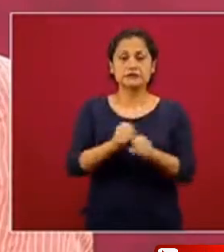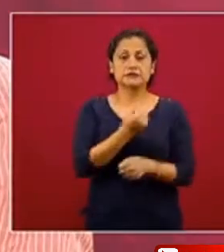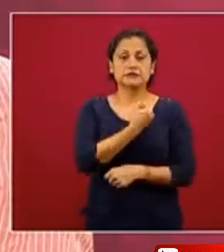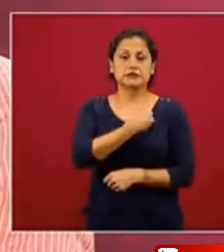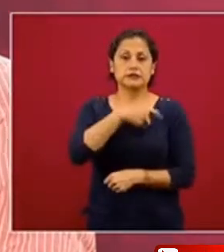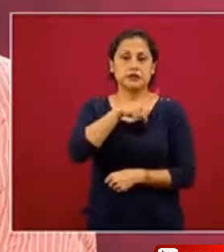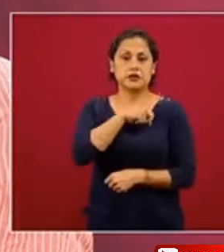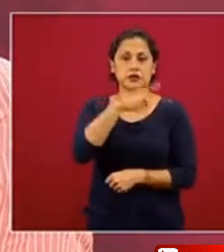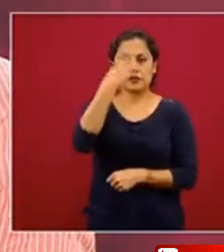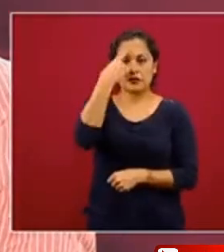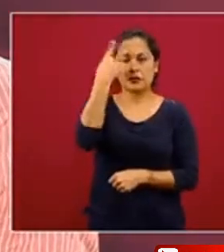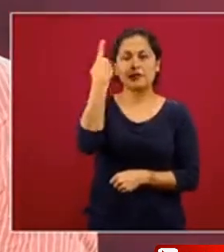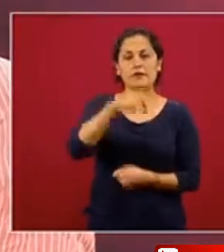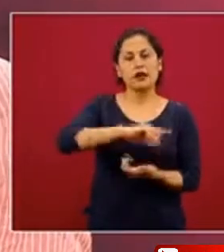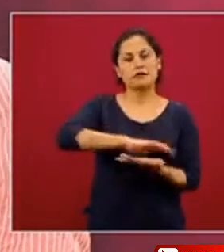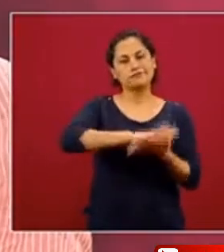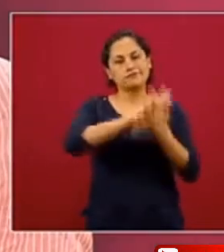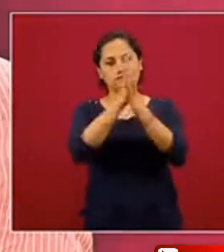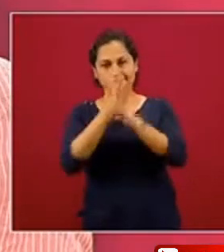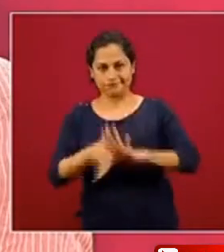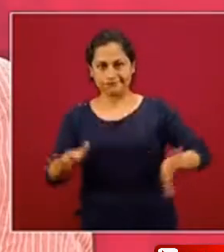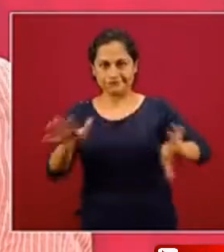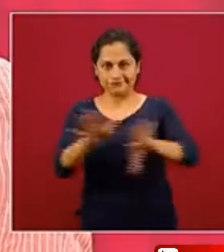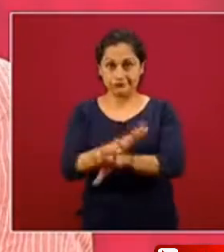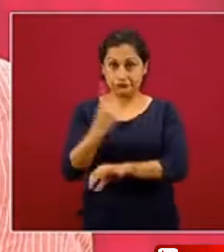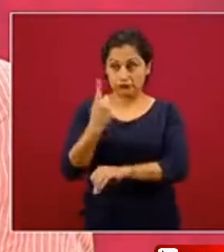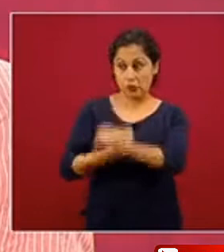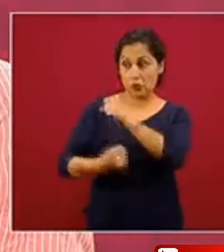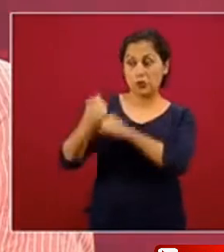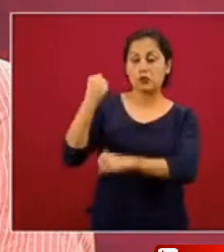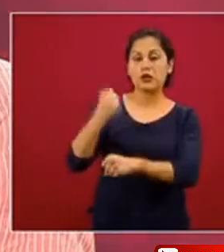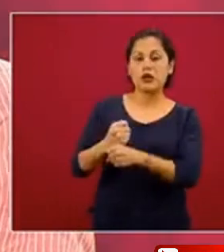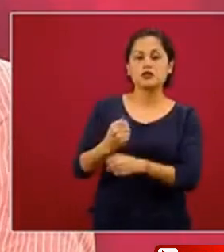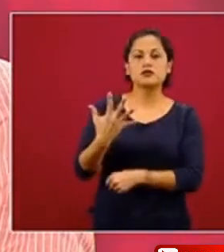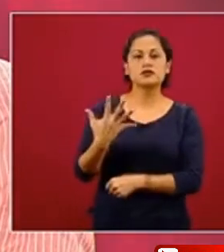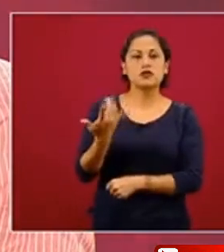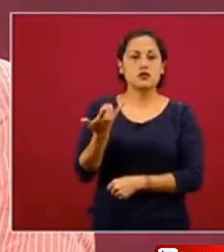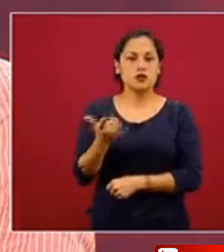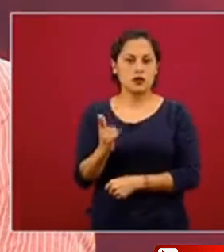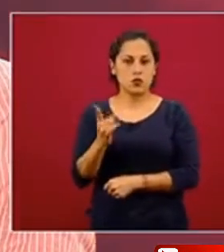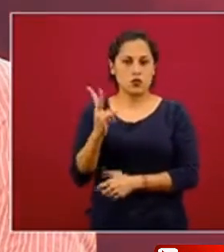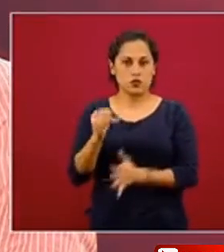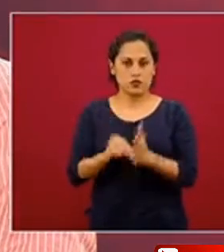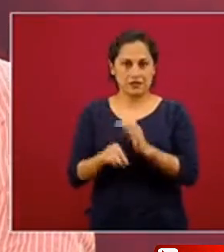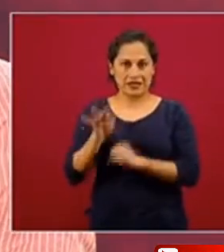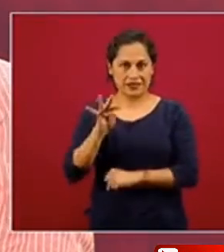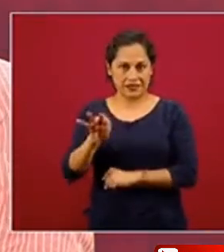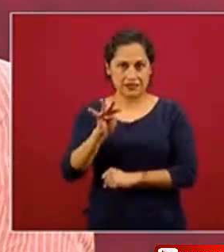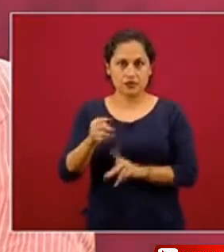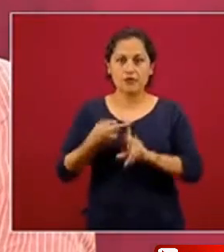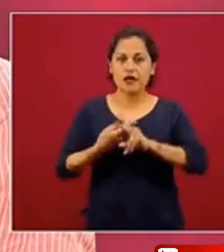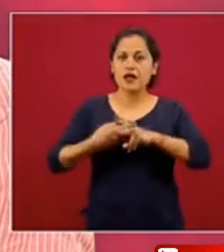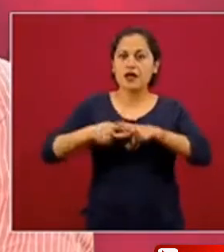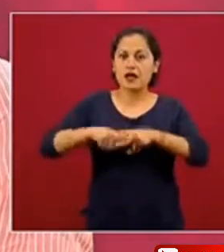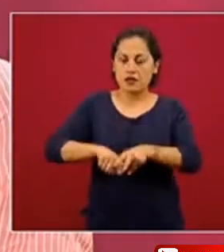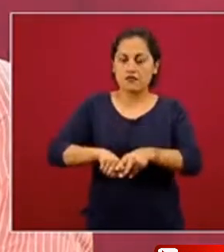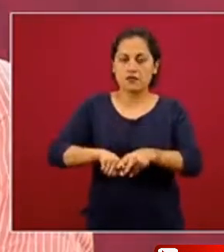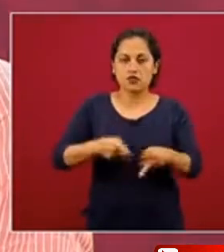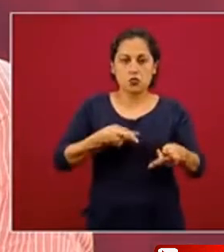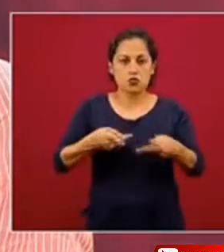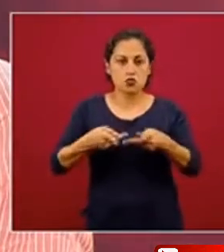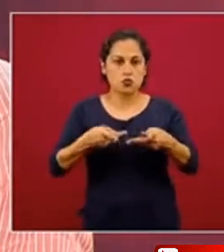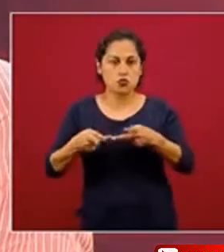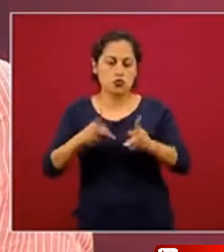Iniciar su transformación. Hace un año, en el 5 de julio de 2019, se trazó la ruta clara sobre